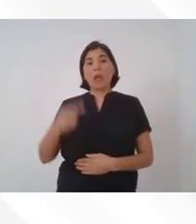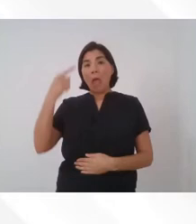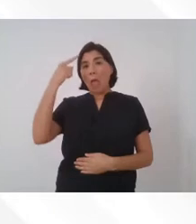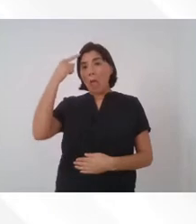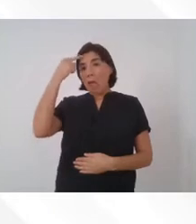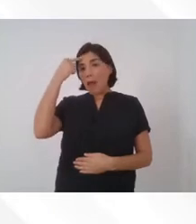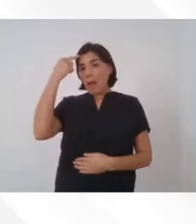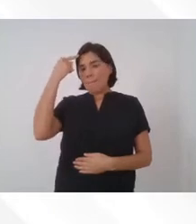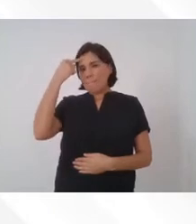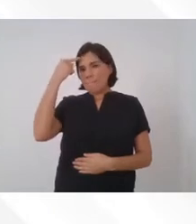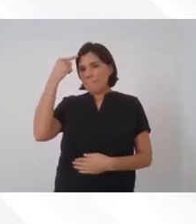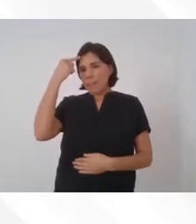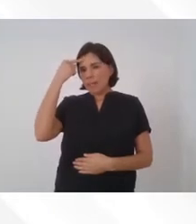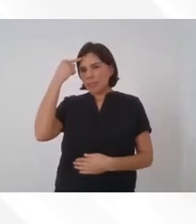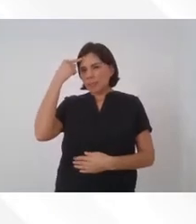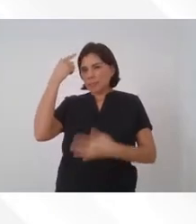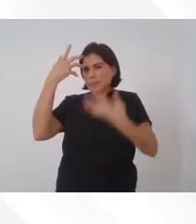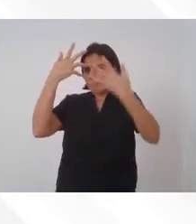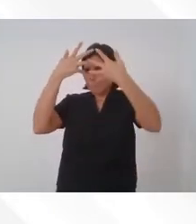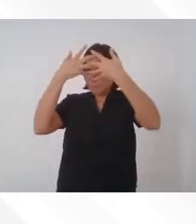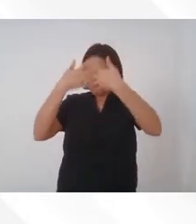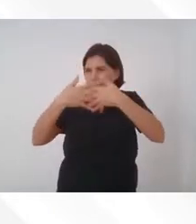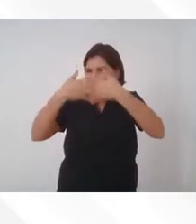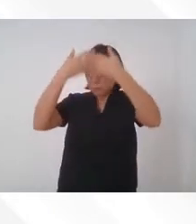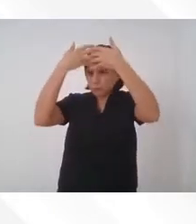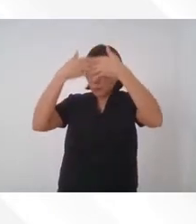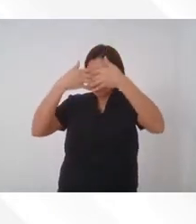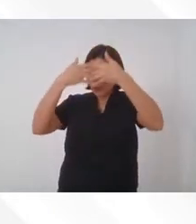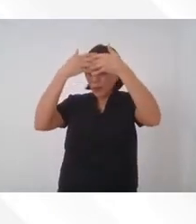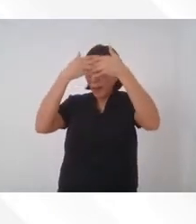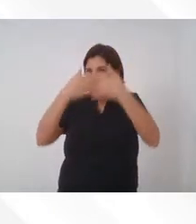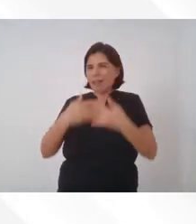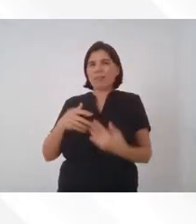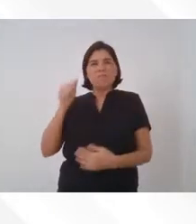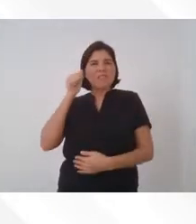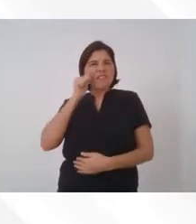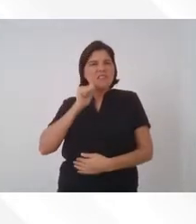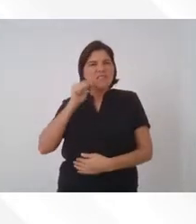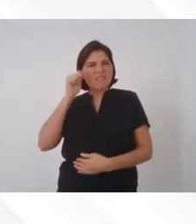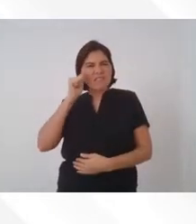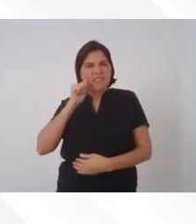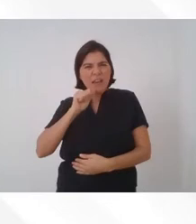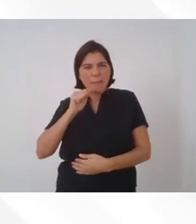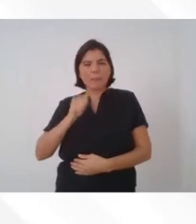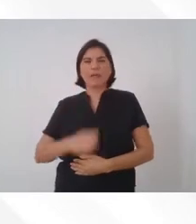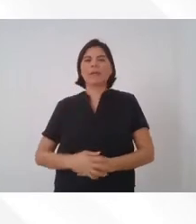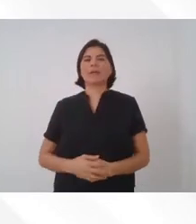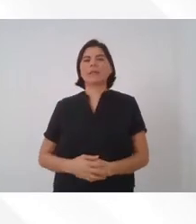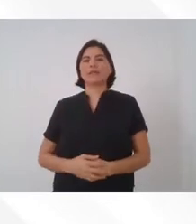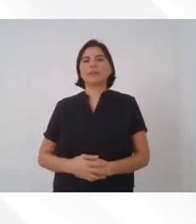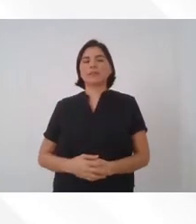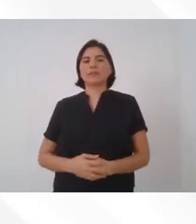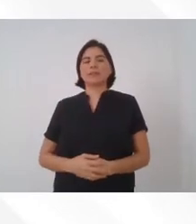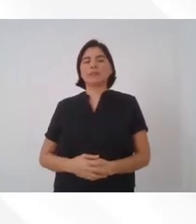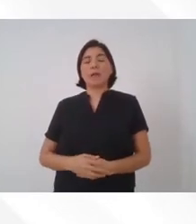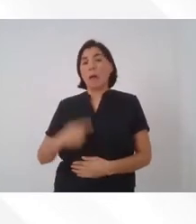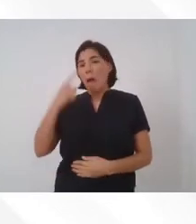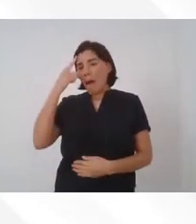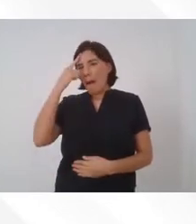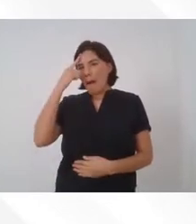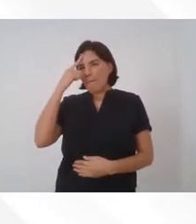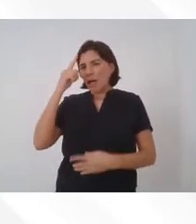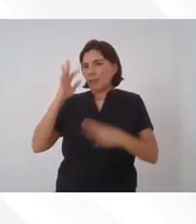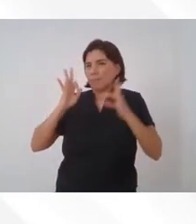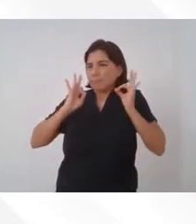el tiempo está en absoluta actividad. Y para poderla aquietar y que esté tranquila, le damos